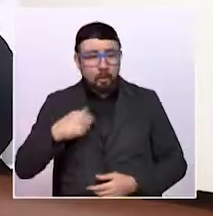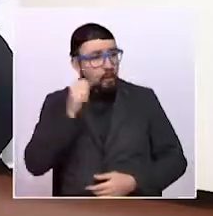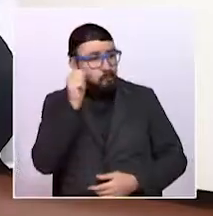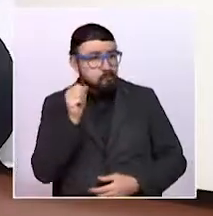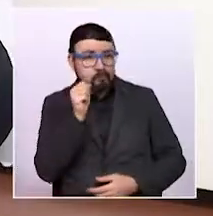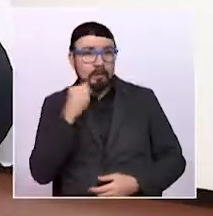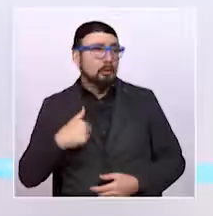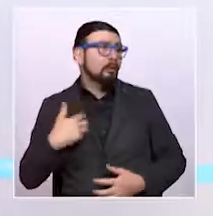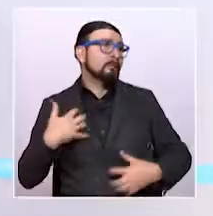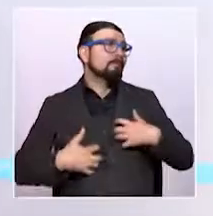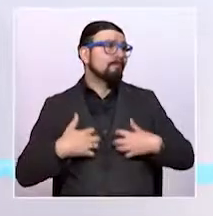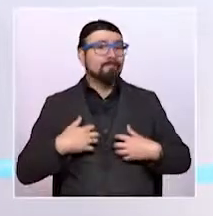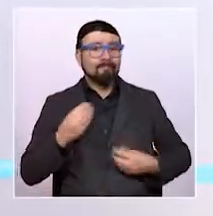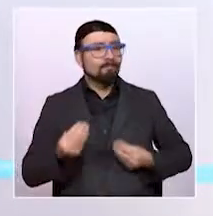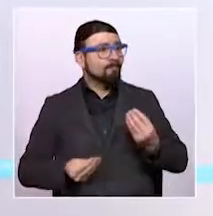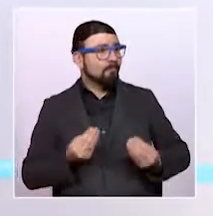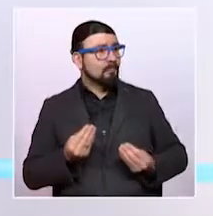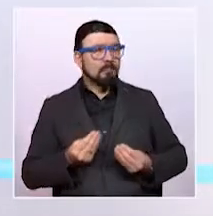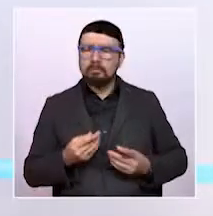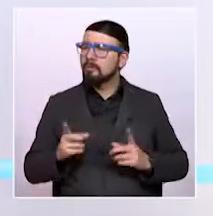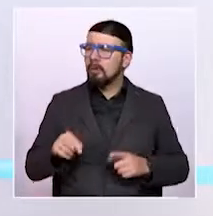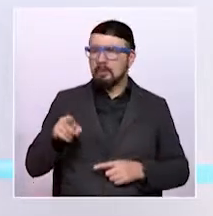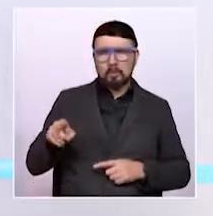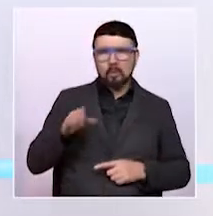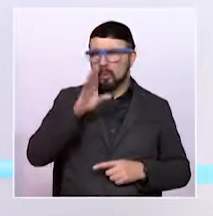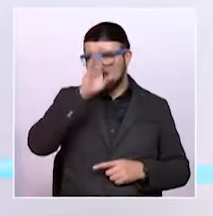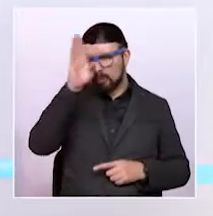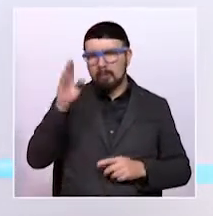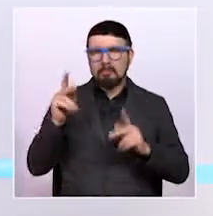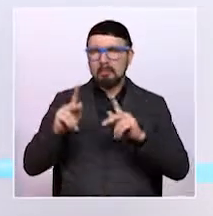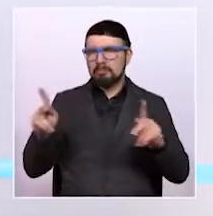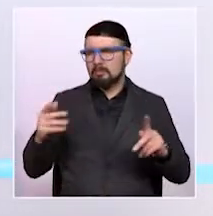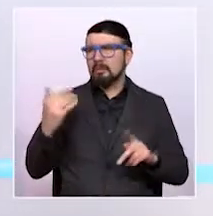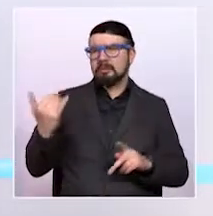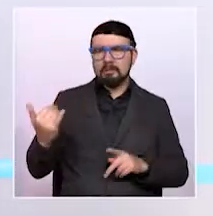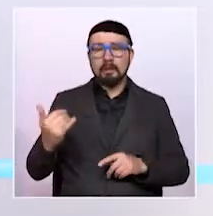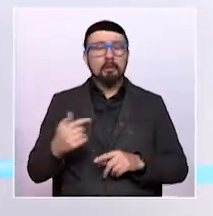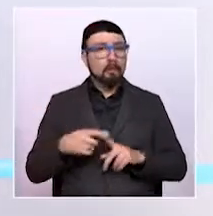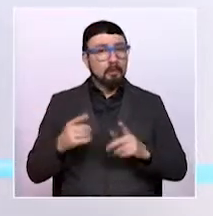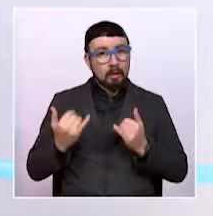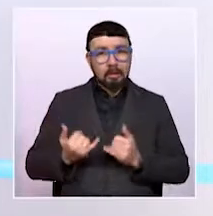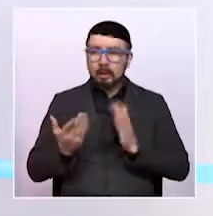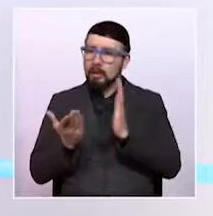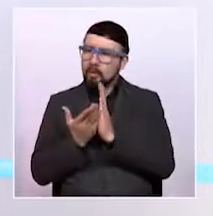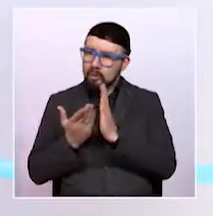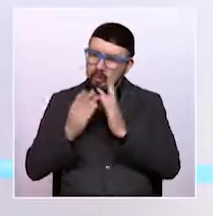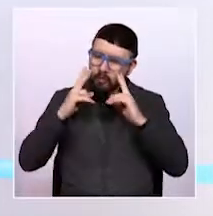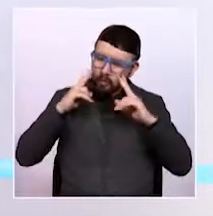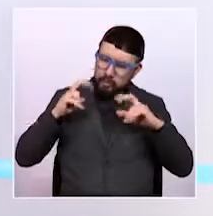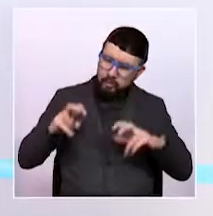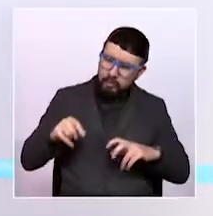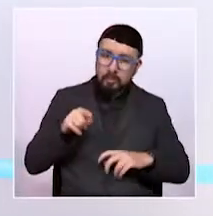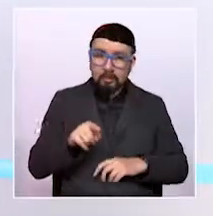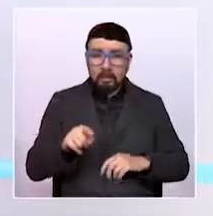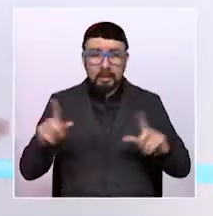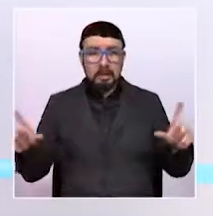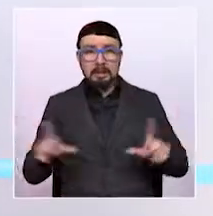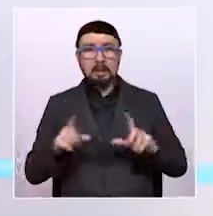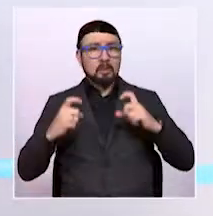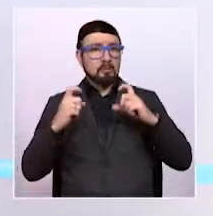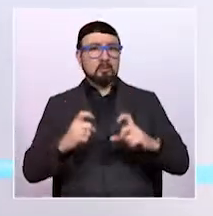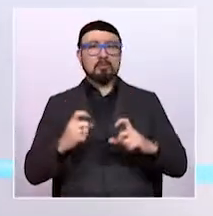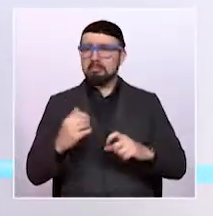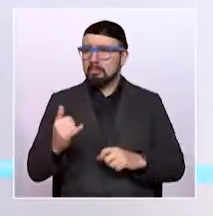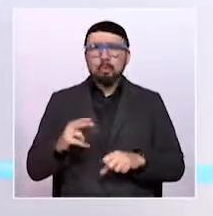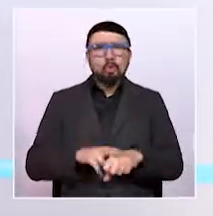esto también es un miedo muy común de la gente la ventaja es que ahorita hay muchos estudios que demuestran que una radiografía simple que es lo que le